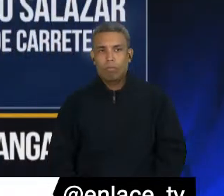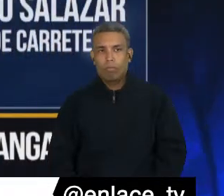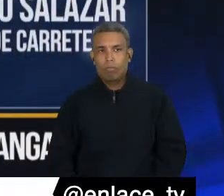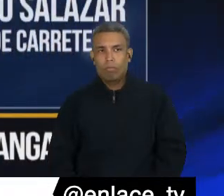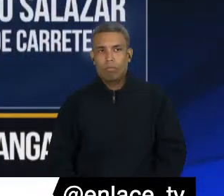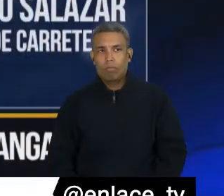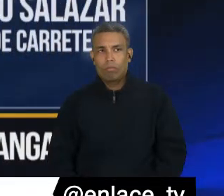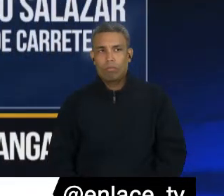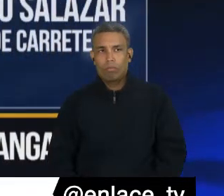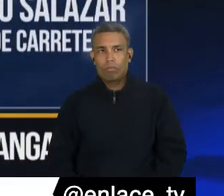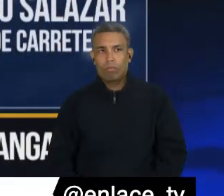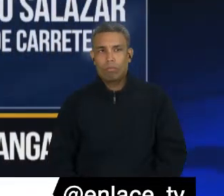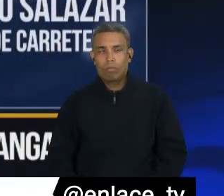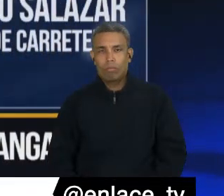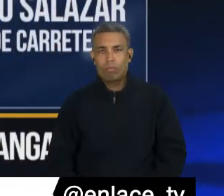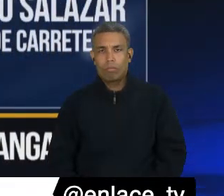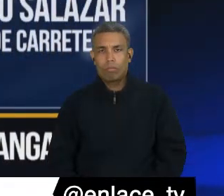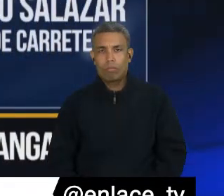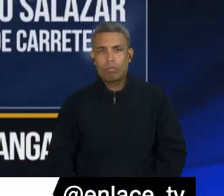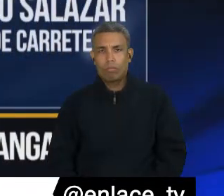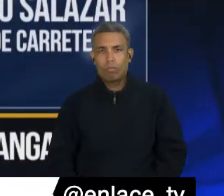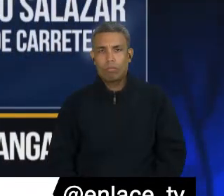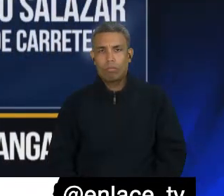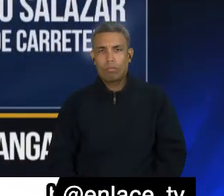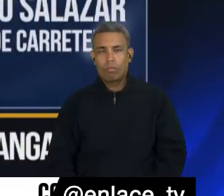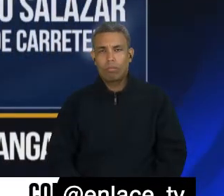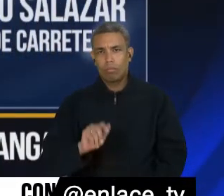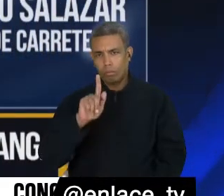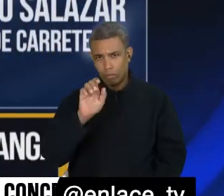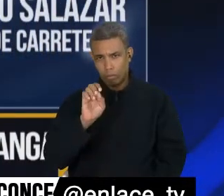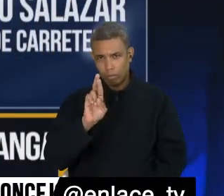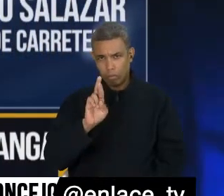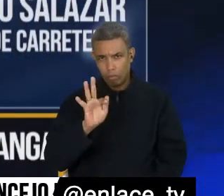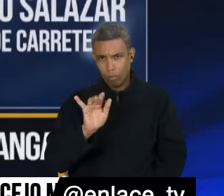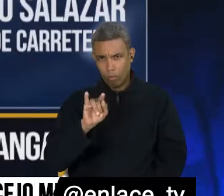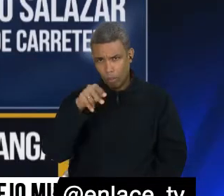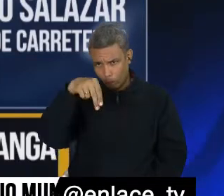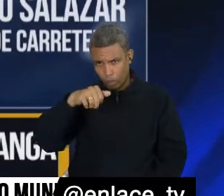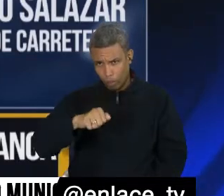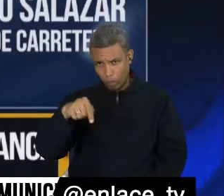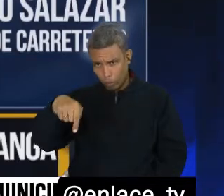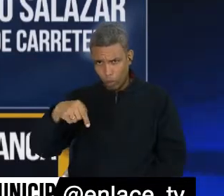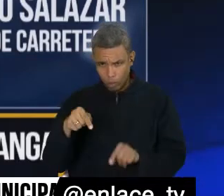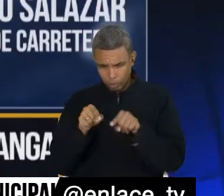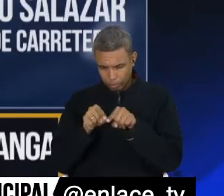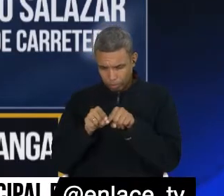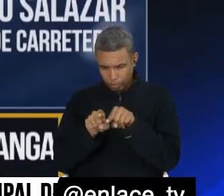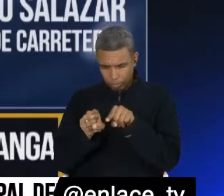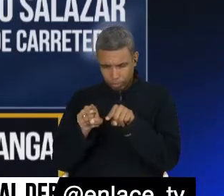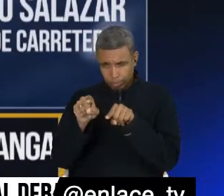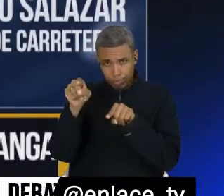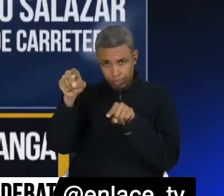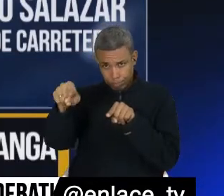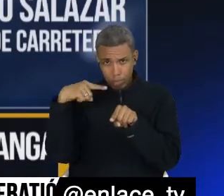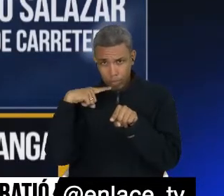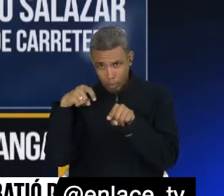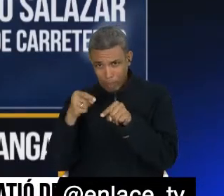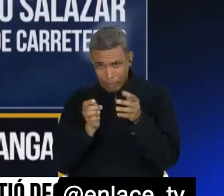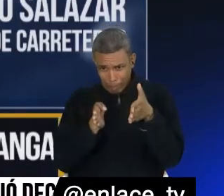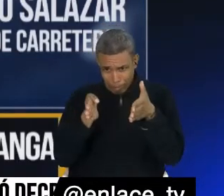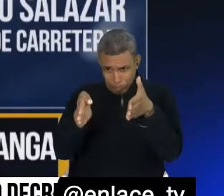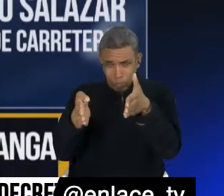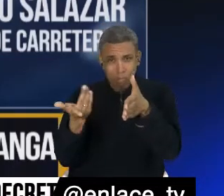Tenemos cierre total de la vía La Fortuna hacia la ciudad de Bucaramanga a causa de un deslizamiento de tierra